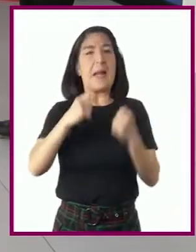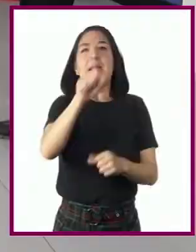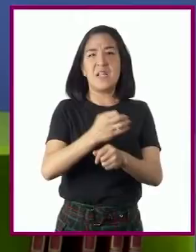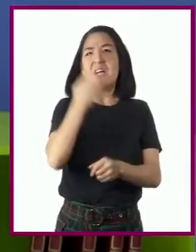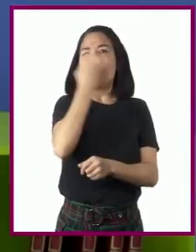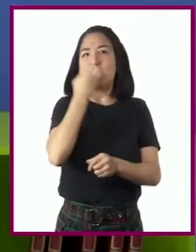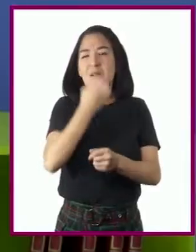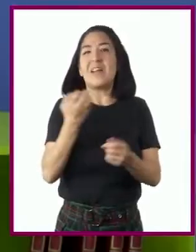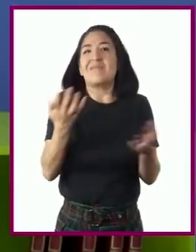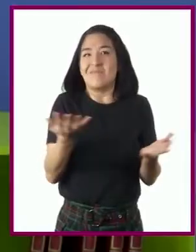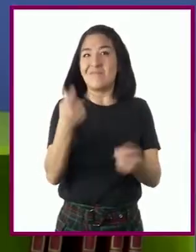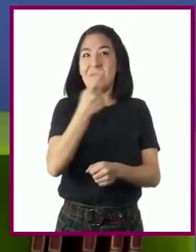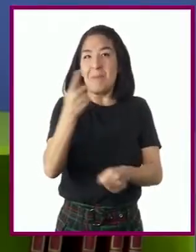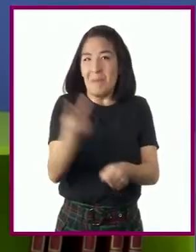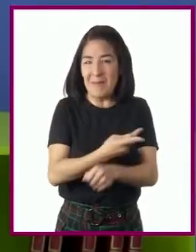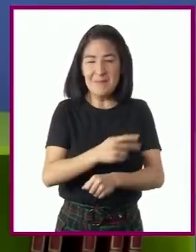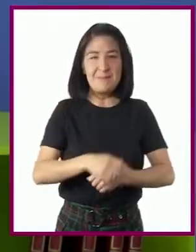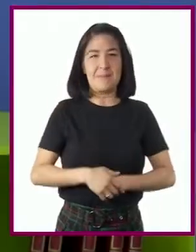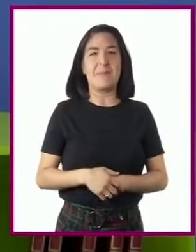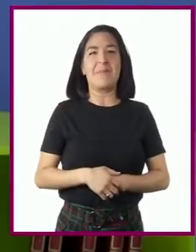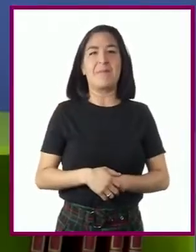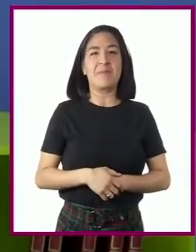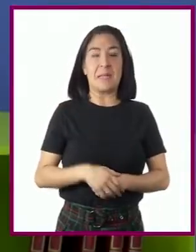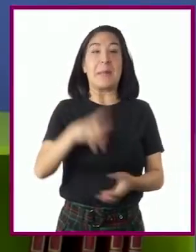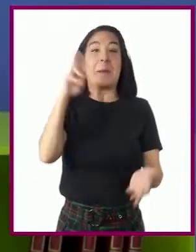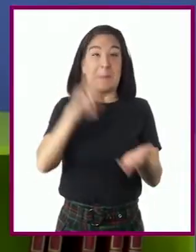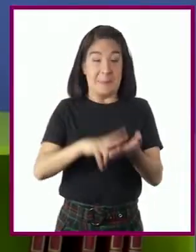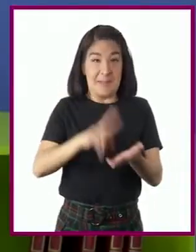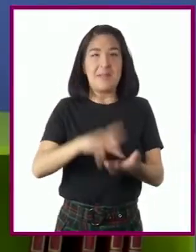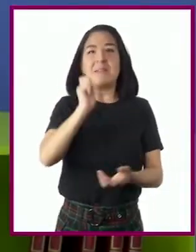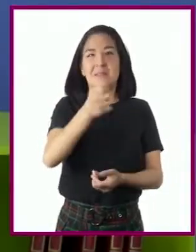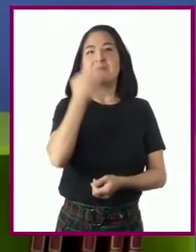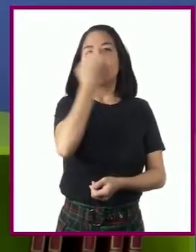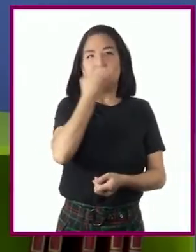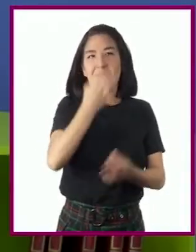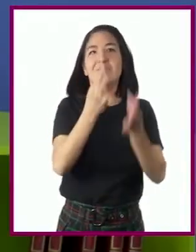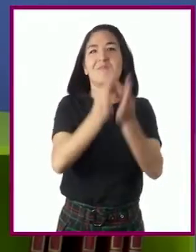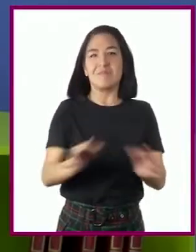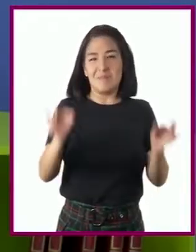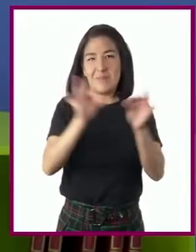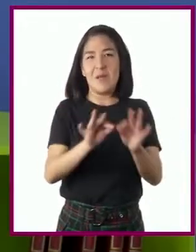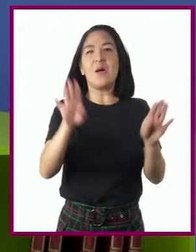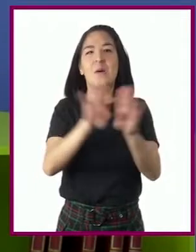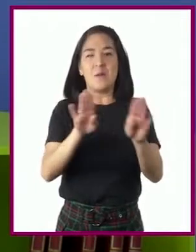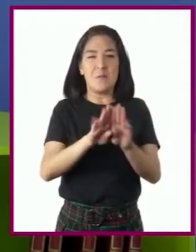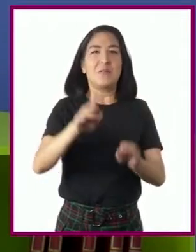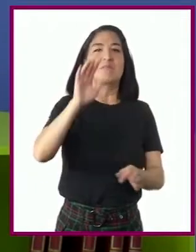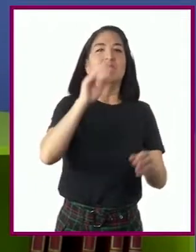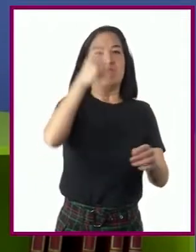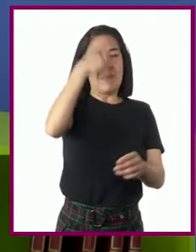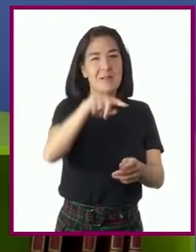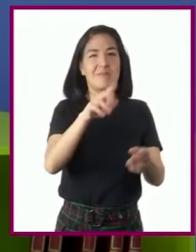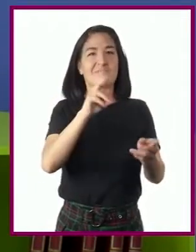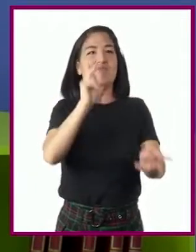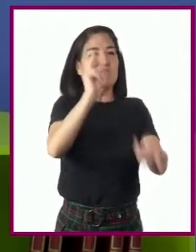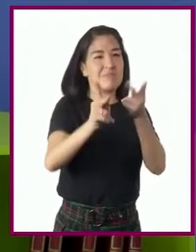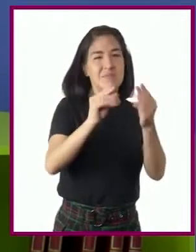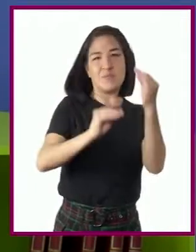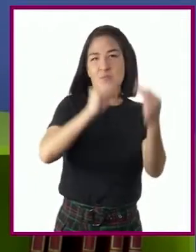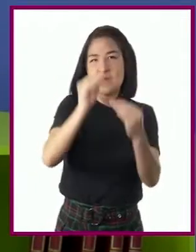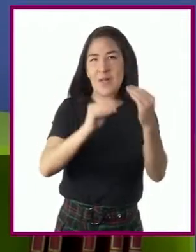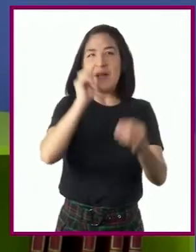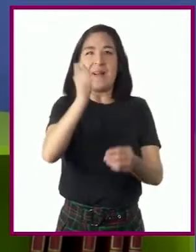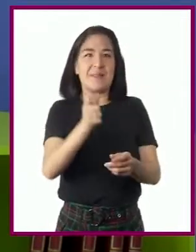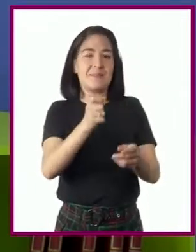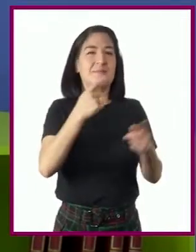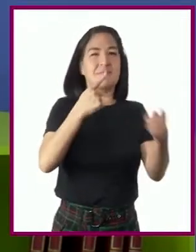importantes. Es muy valioso que la escuela siga siendo ese espacio para hablar con las y los adolescentes y acompañarles.